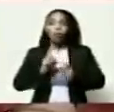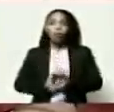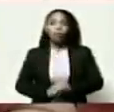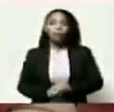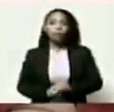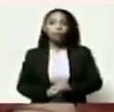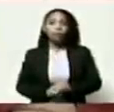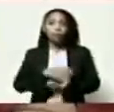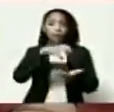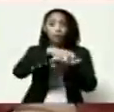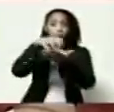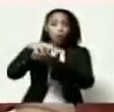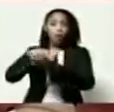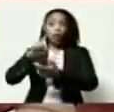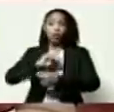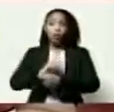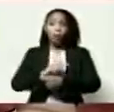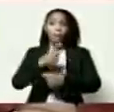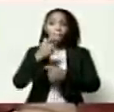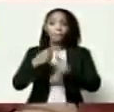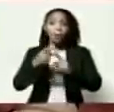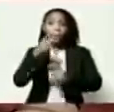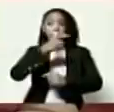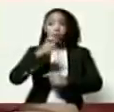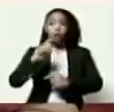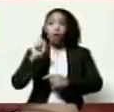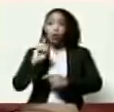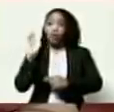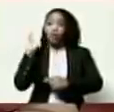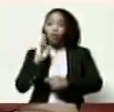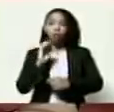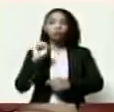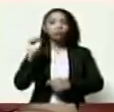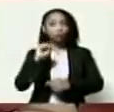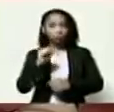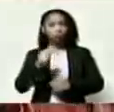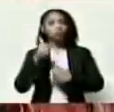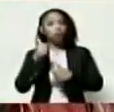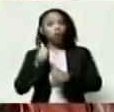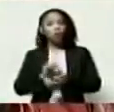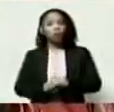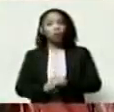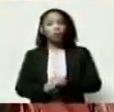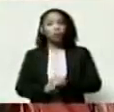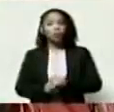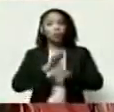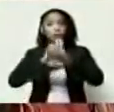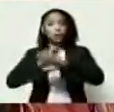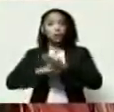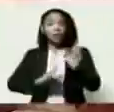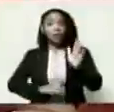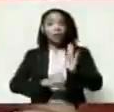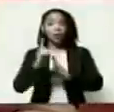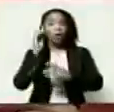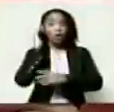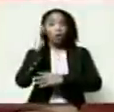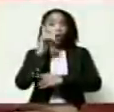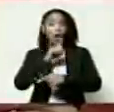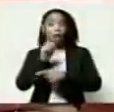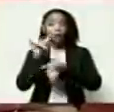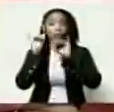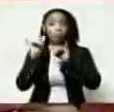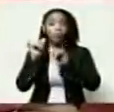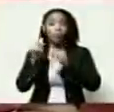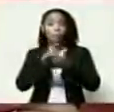de los estados. No, pero es gente que no había venido, y bien bueno. Y cuando en la medida que se estaba desarrollando el Congreso, esos mismos